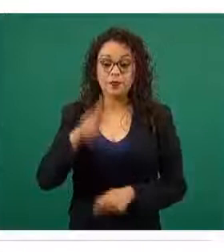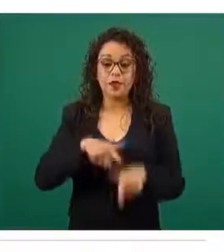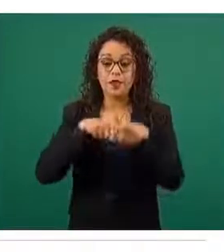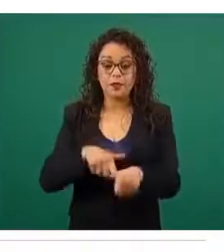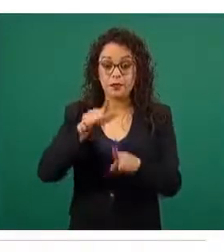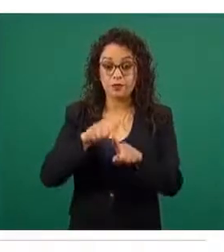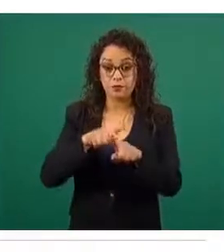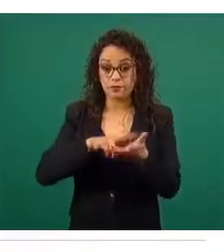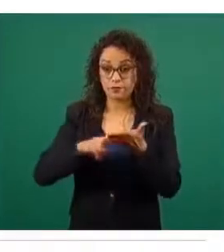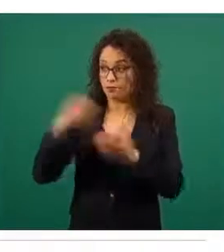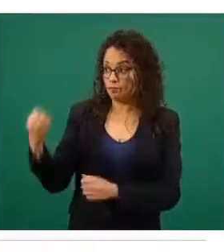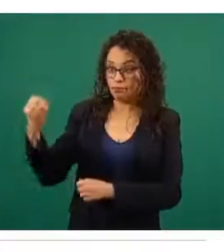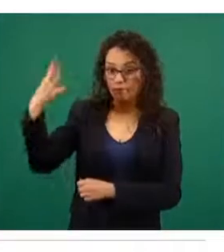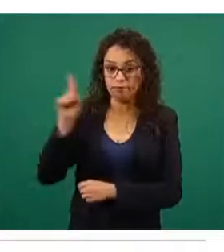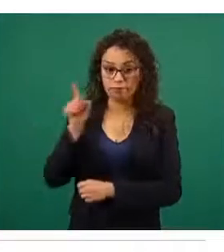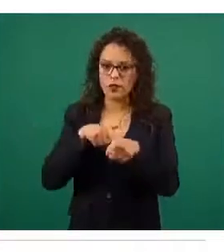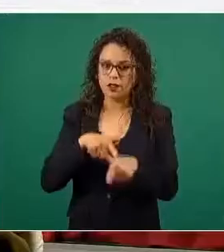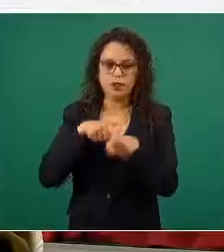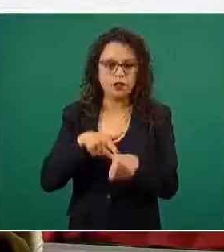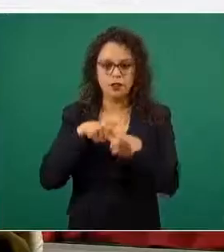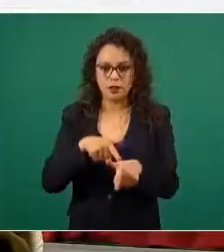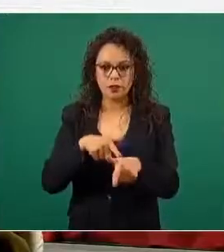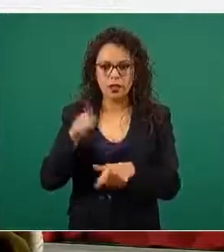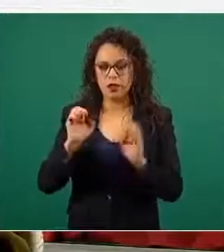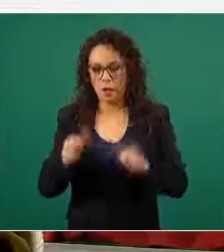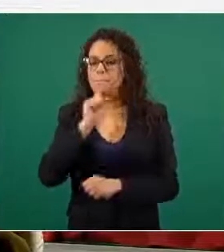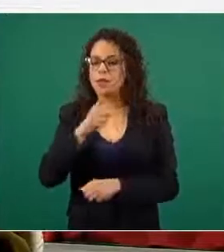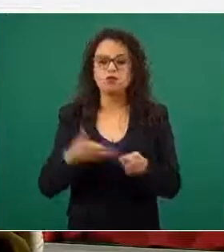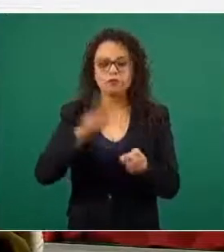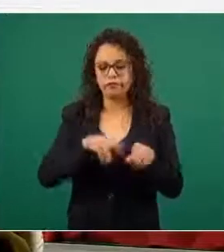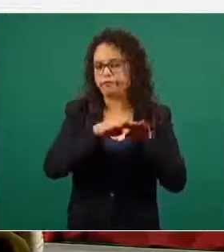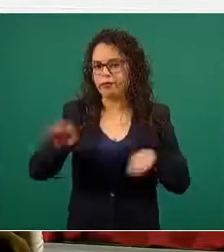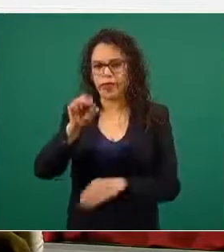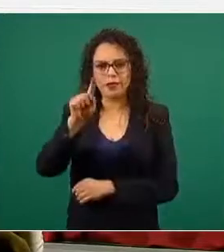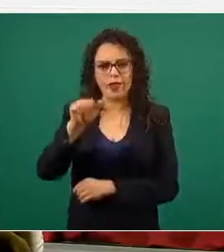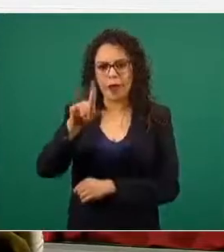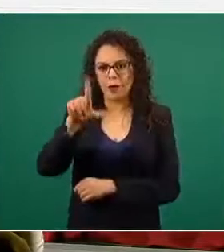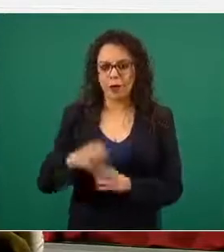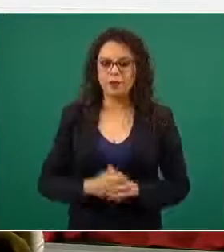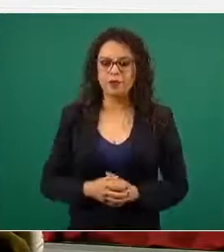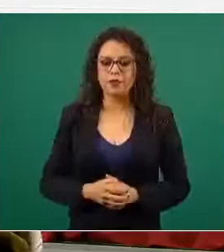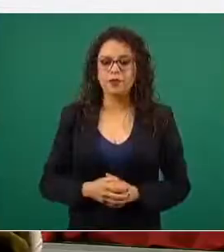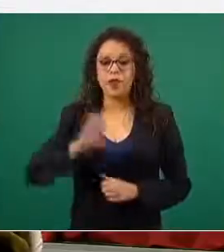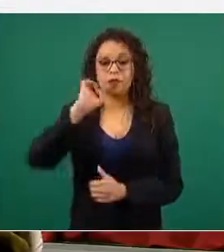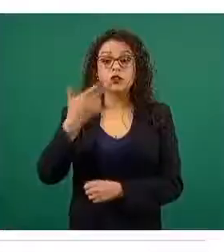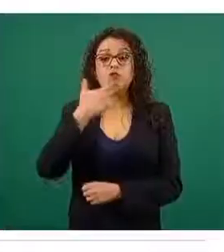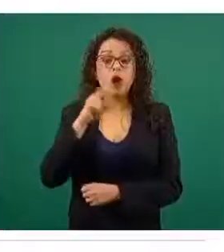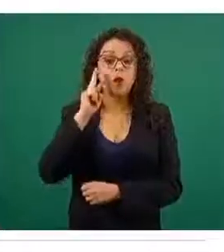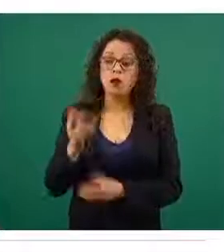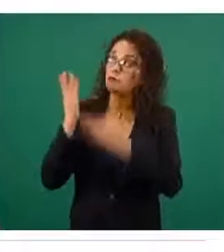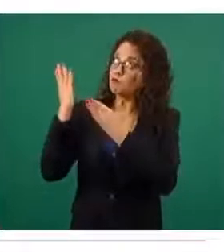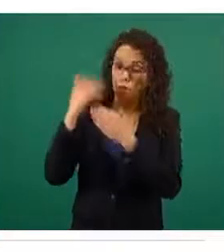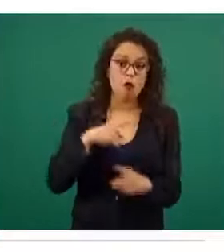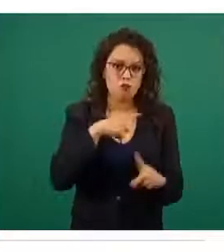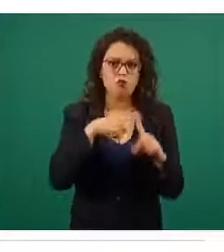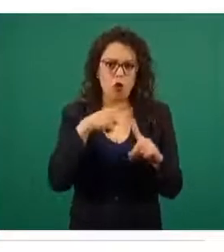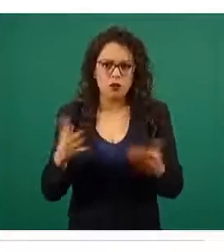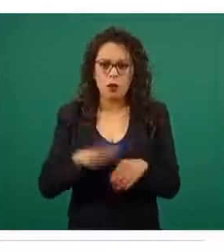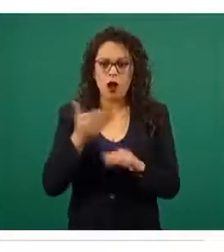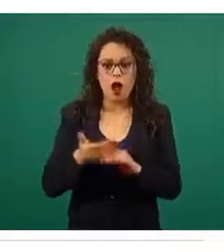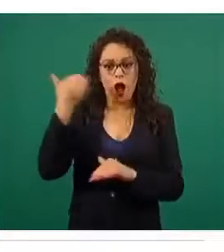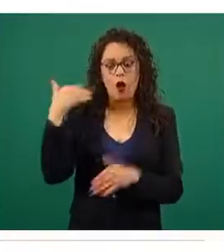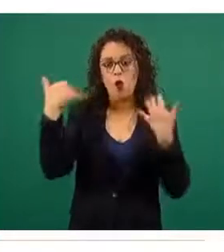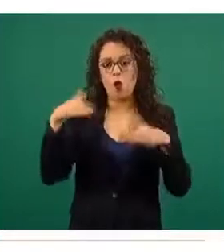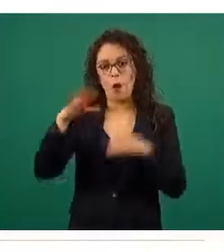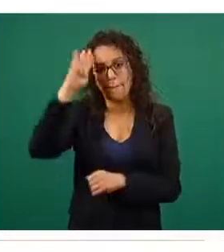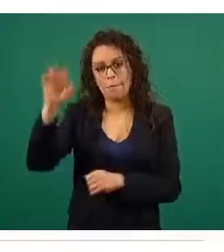ya por más de 2 meses y medio en semáforo verde, la siguiente, y en las hospitalizaciones también estables. Chihuahua, ven ustedes, muy positivo el descenso después de que llegó a estar en niveles muy importantes de